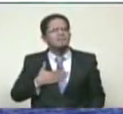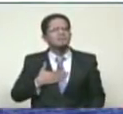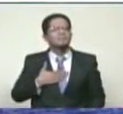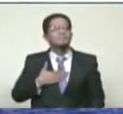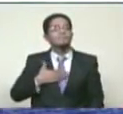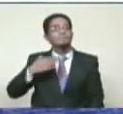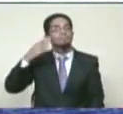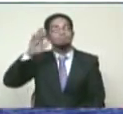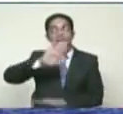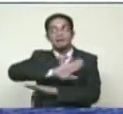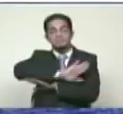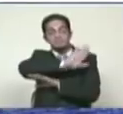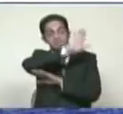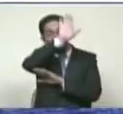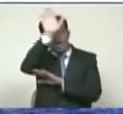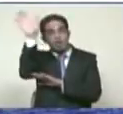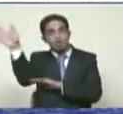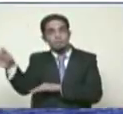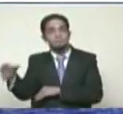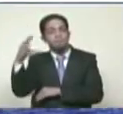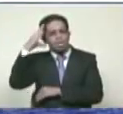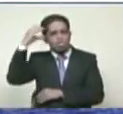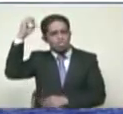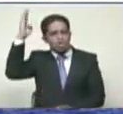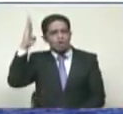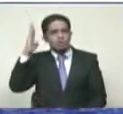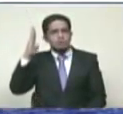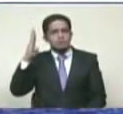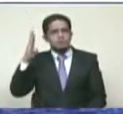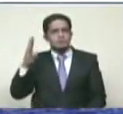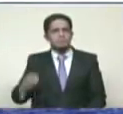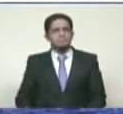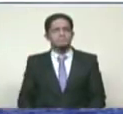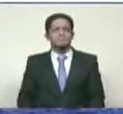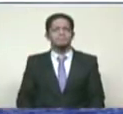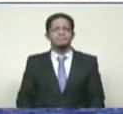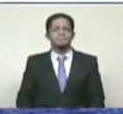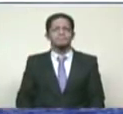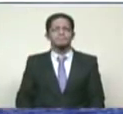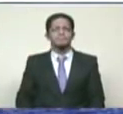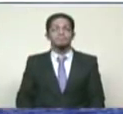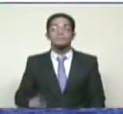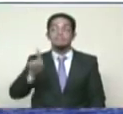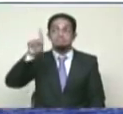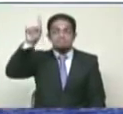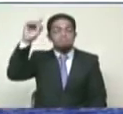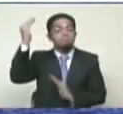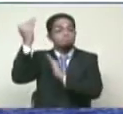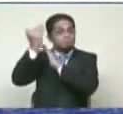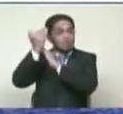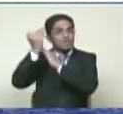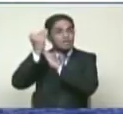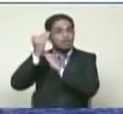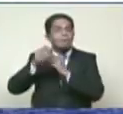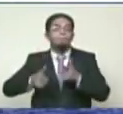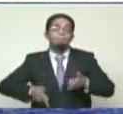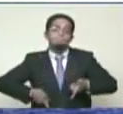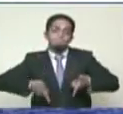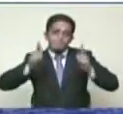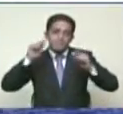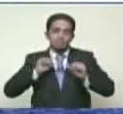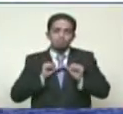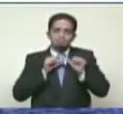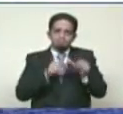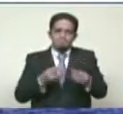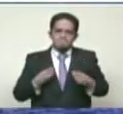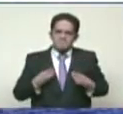El cielo, nuestro Dios. Y si me protegió y me permitió seguir viviendo es para